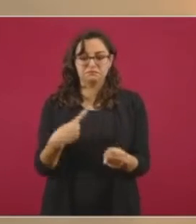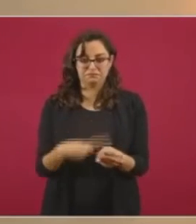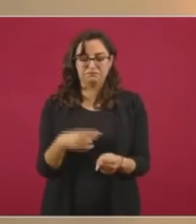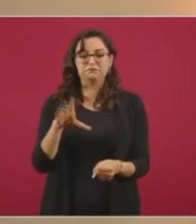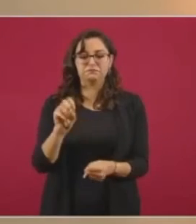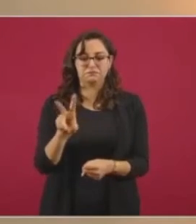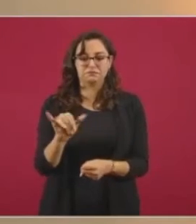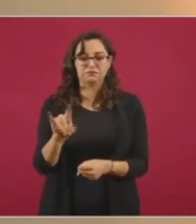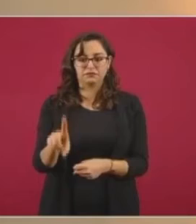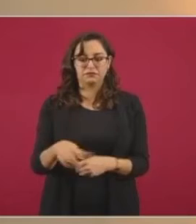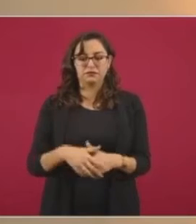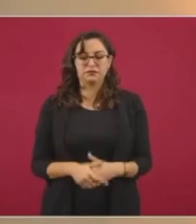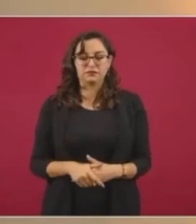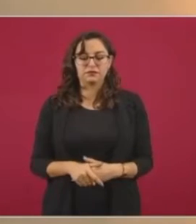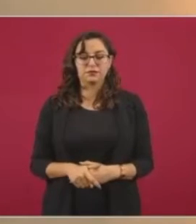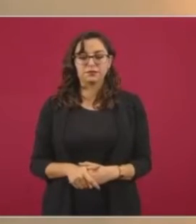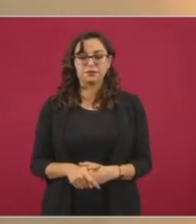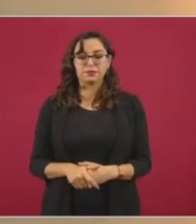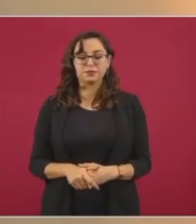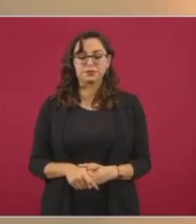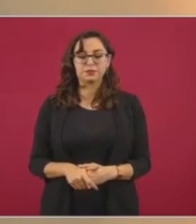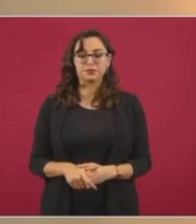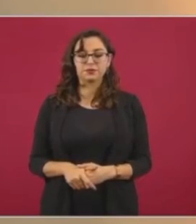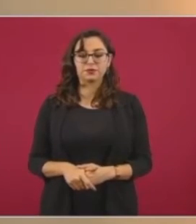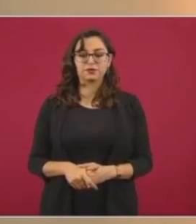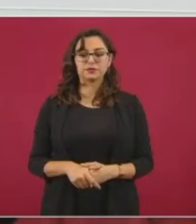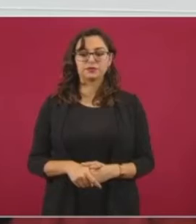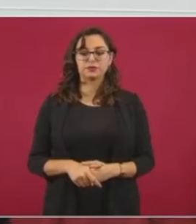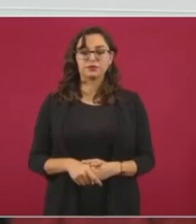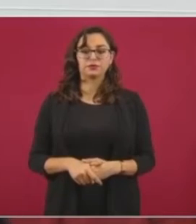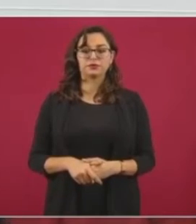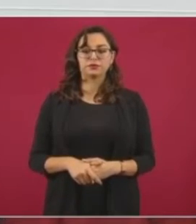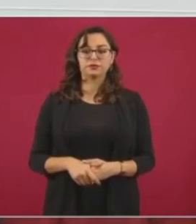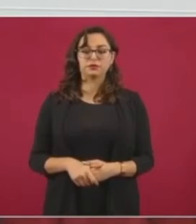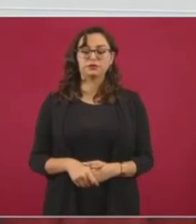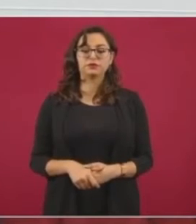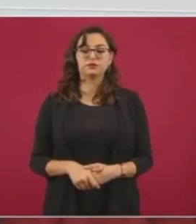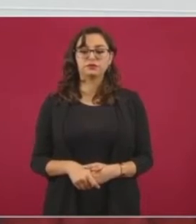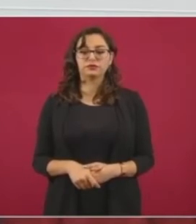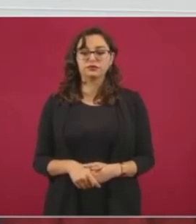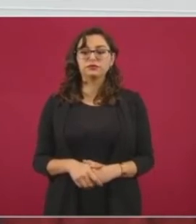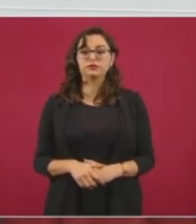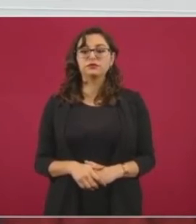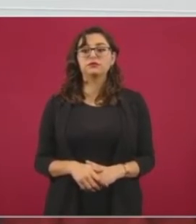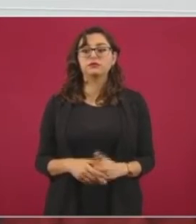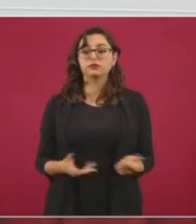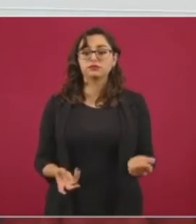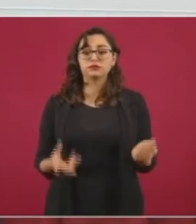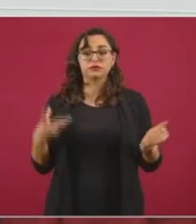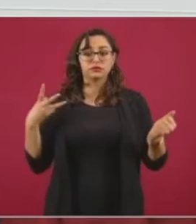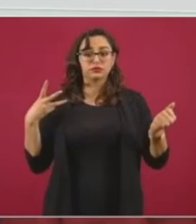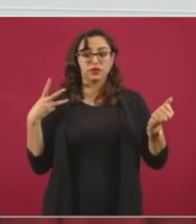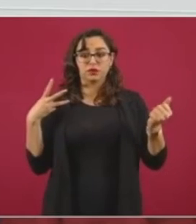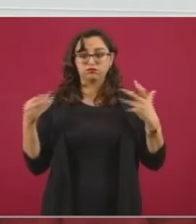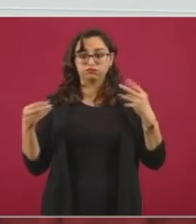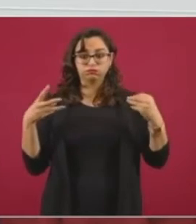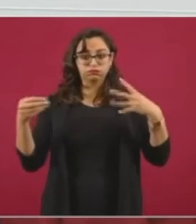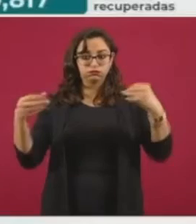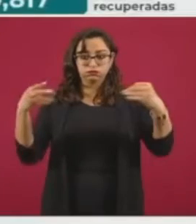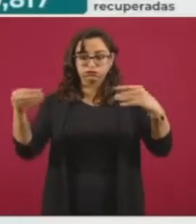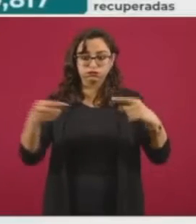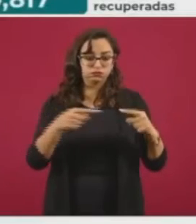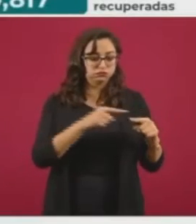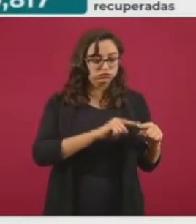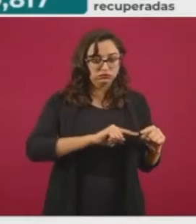virus SARS-CoV-2. La curva epidémica de casos estimados que nos